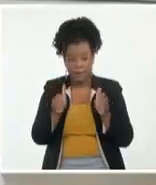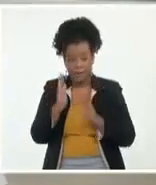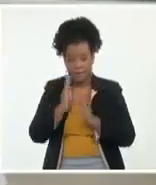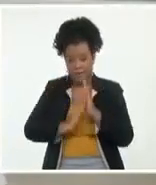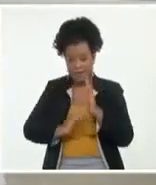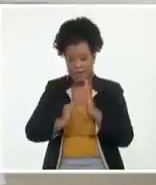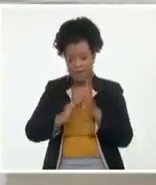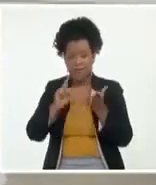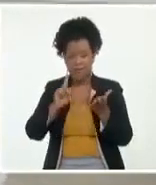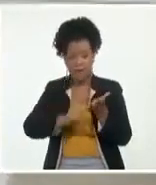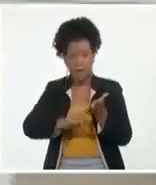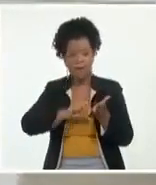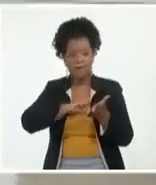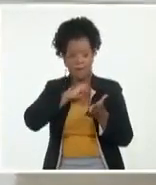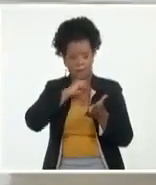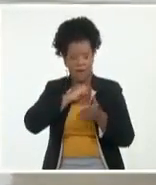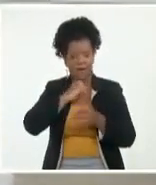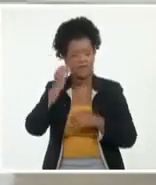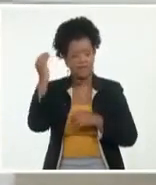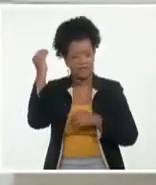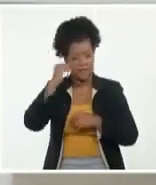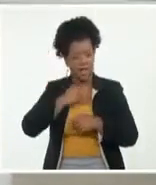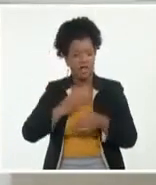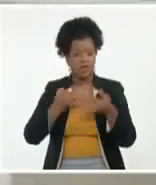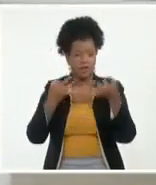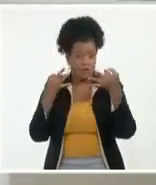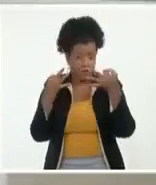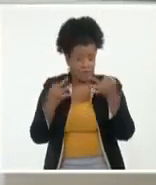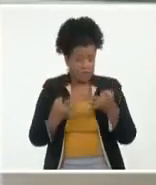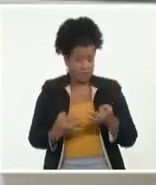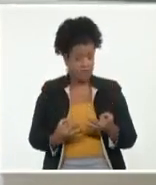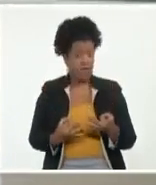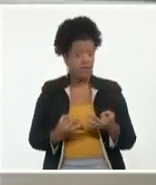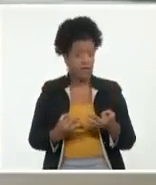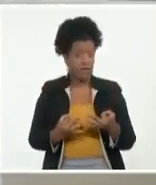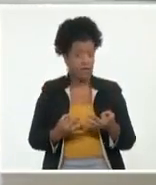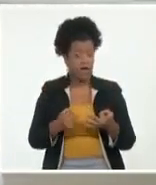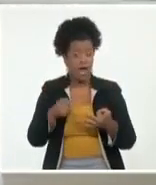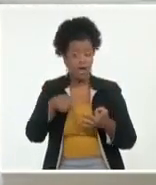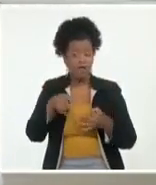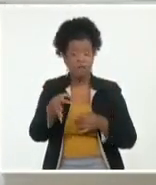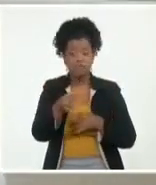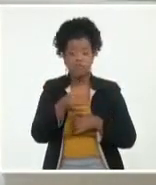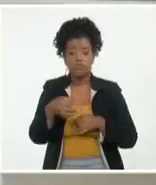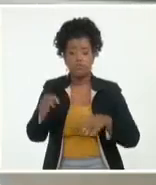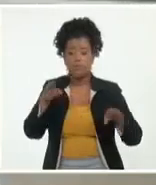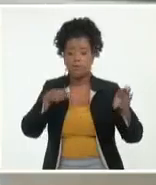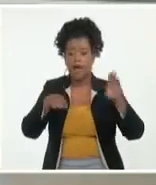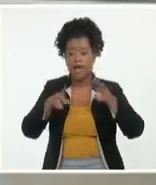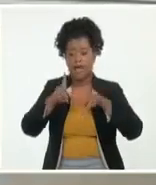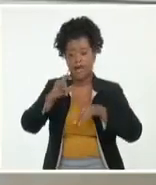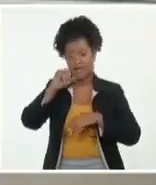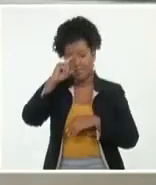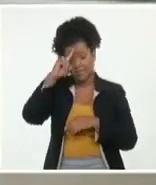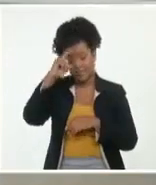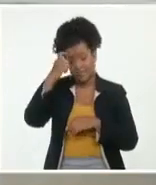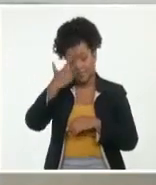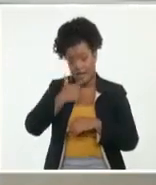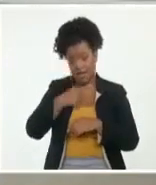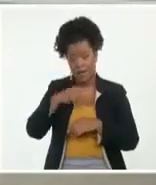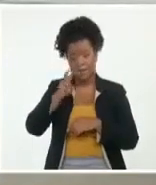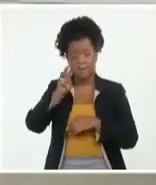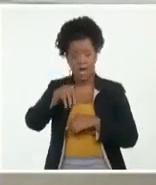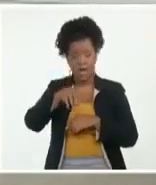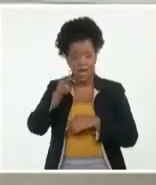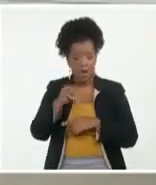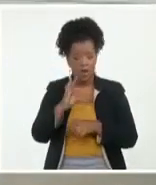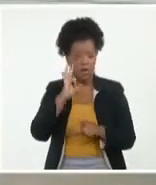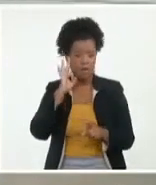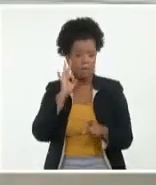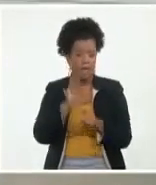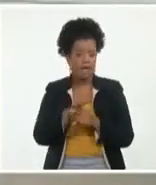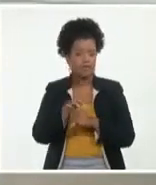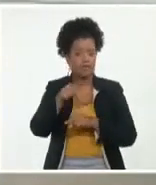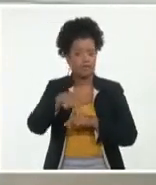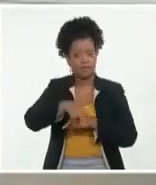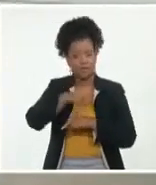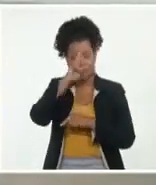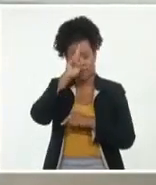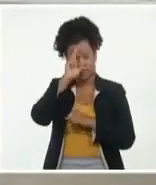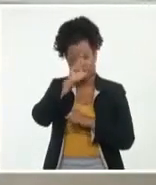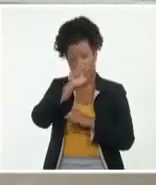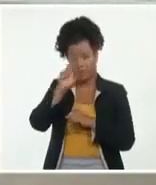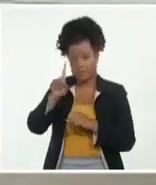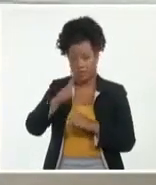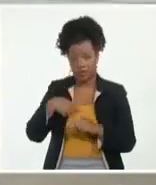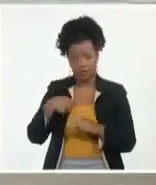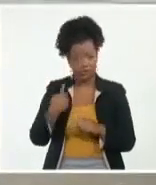ello, tanto de aquí de Playa, Lisa, Marianao, que se inició aquí precisamente en el Hospital Pediátrico Juan